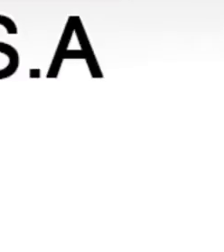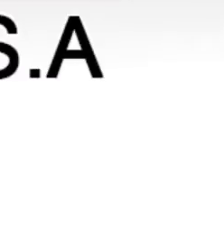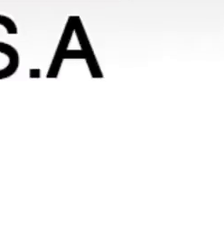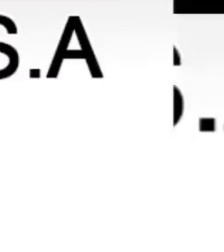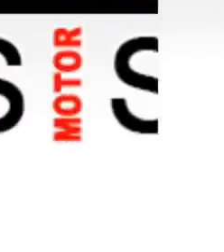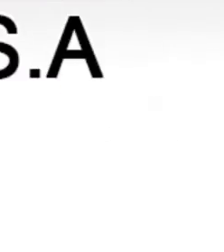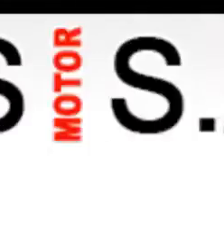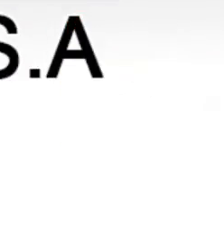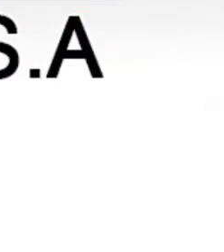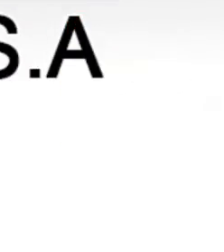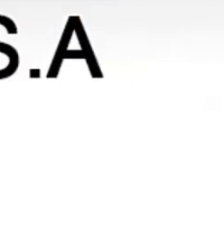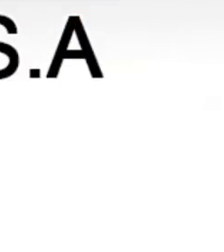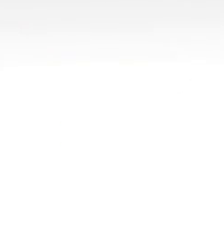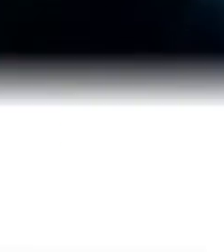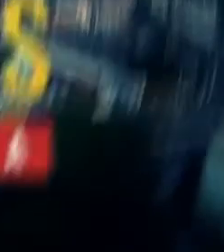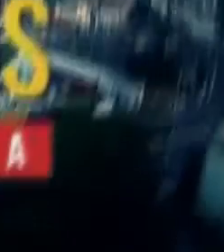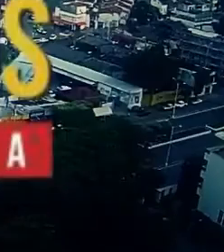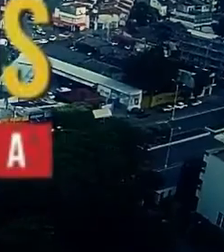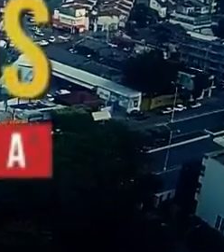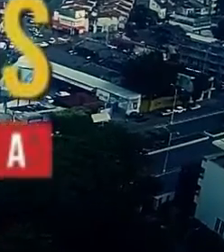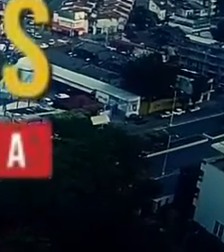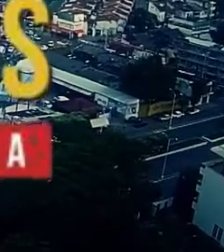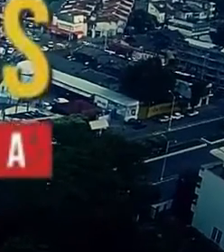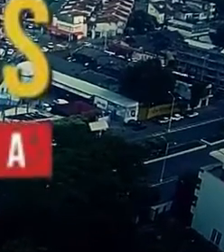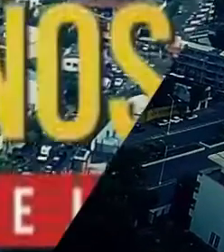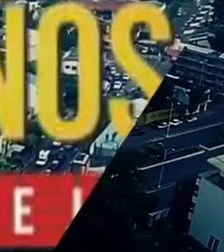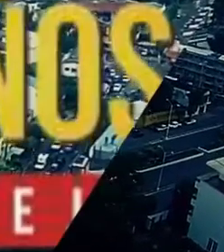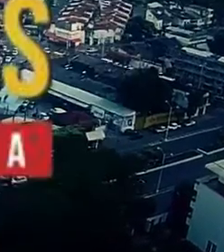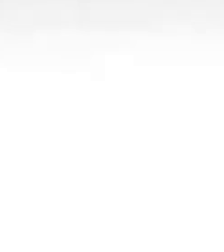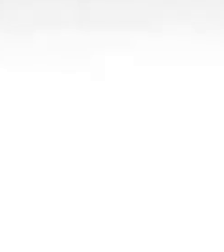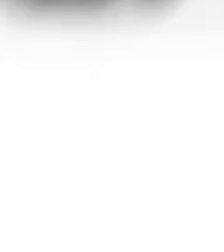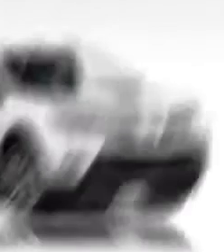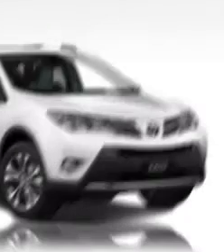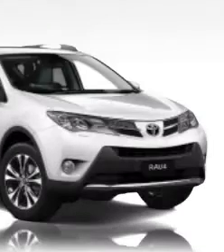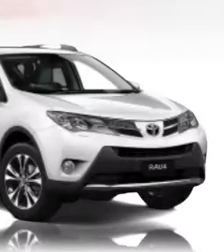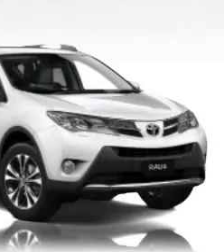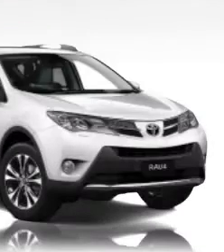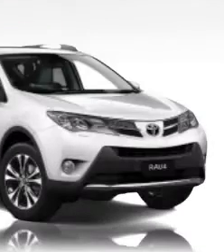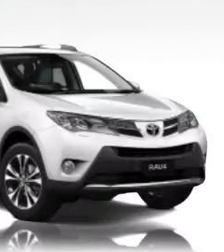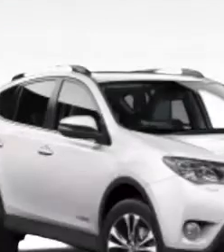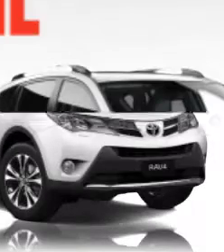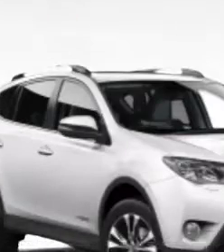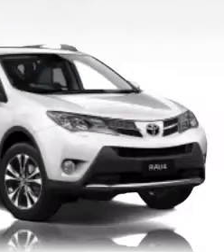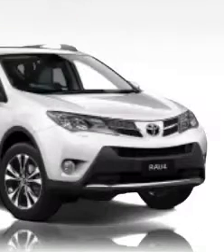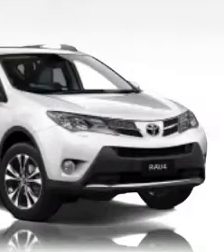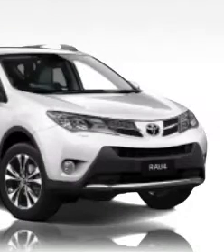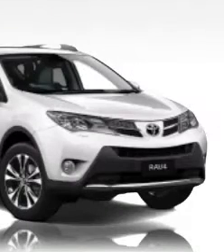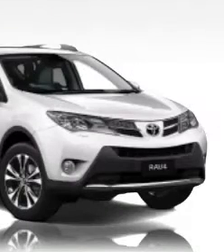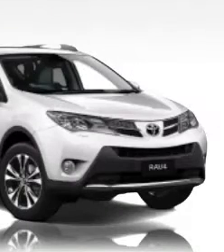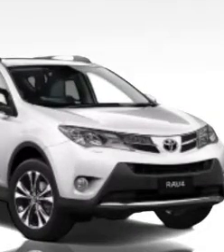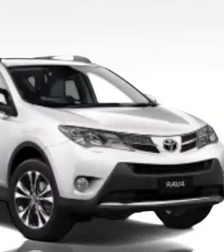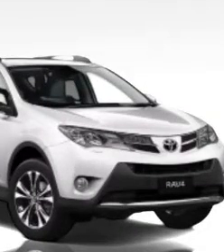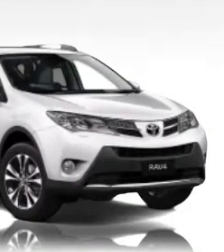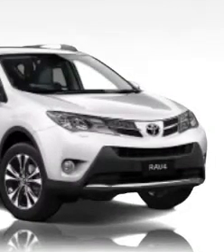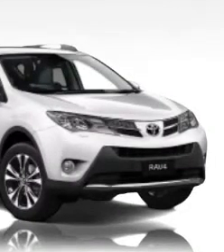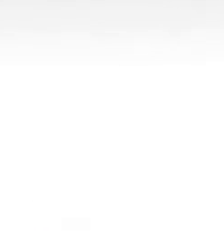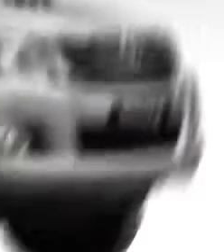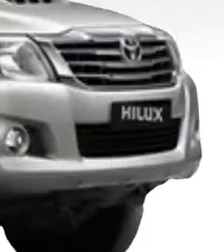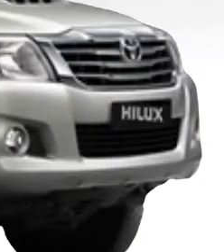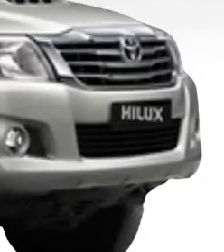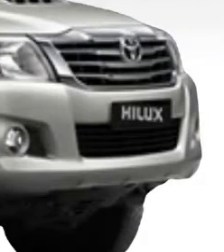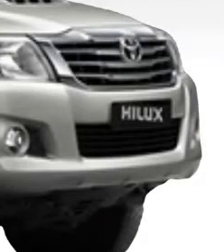autos motors toyota sea una la celebración de aniversario de la ciudad aprovecha esos espectaculares bonos por la compra en la marca de tu preferencia